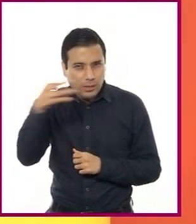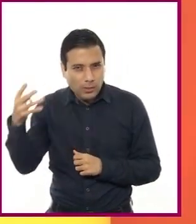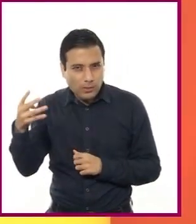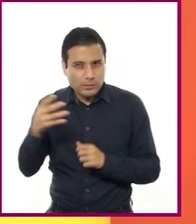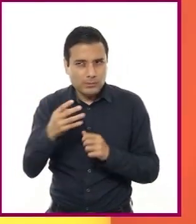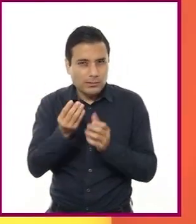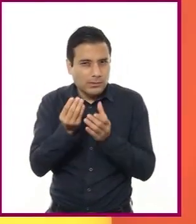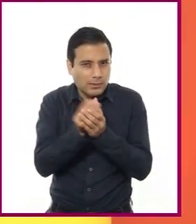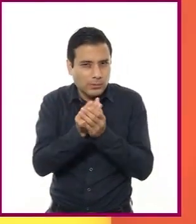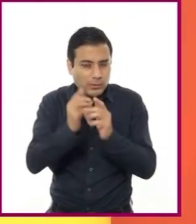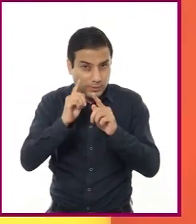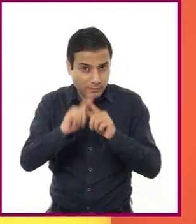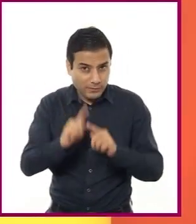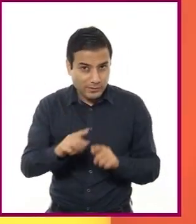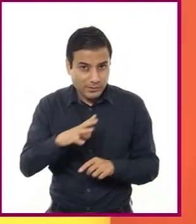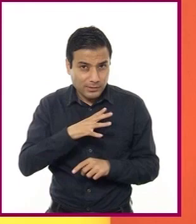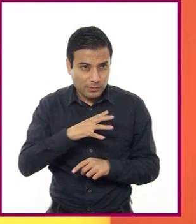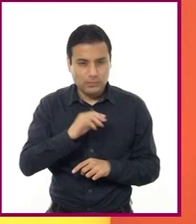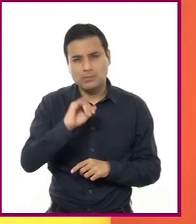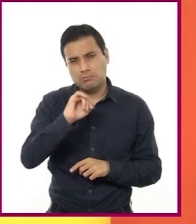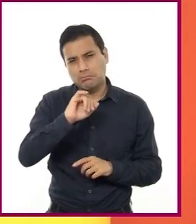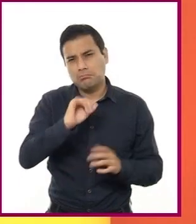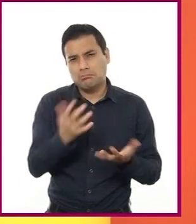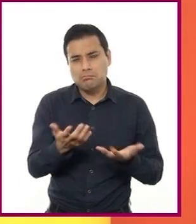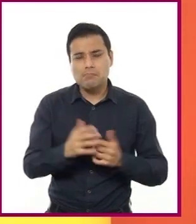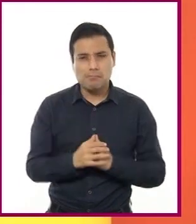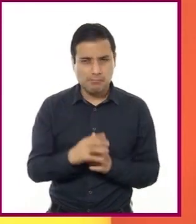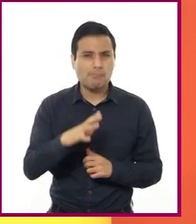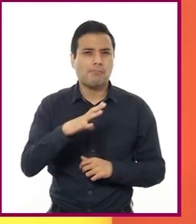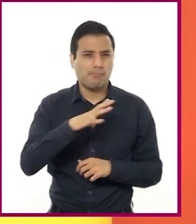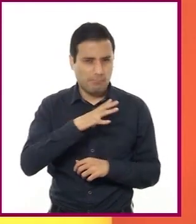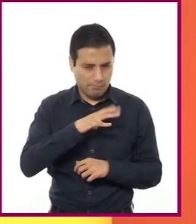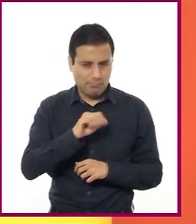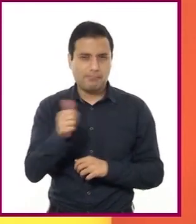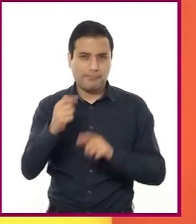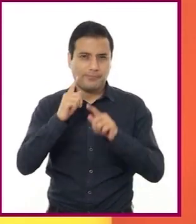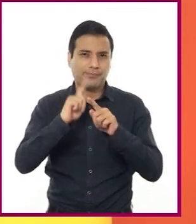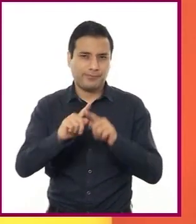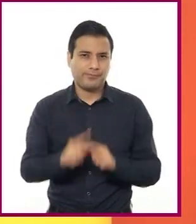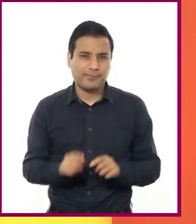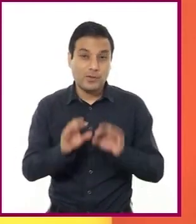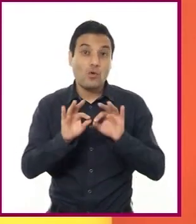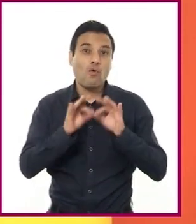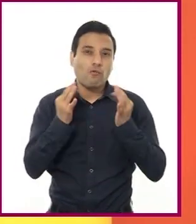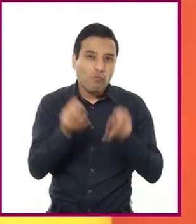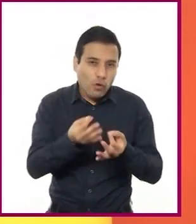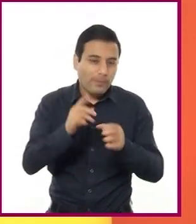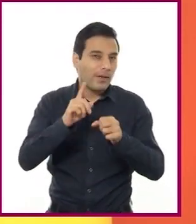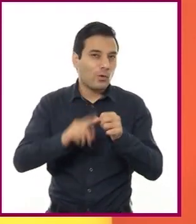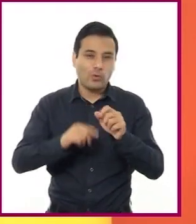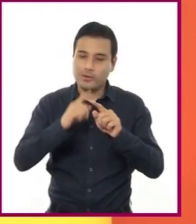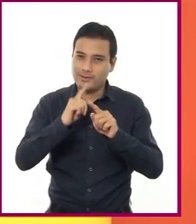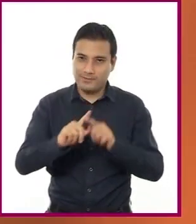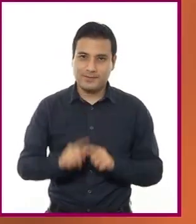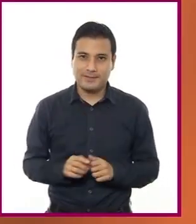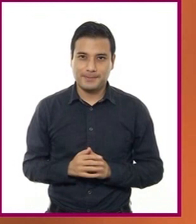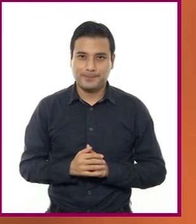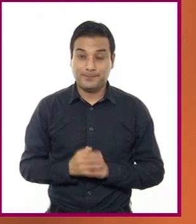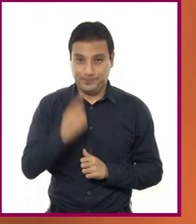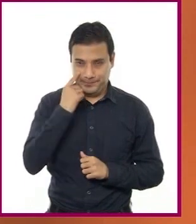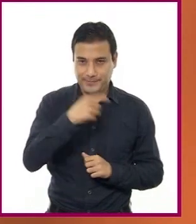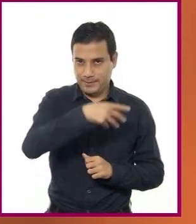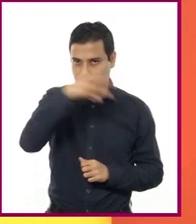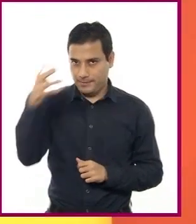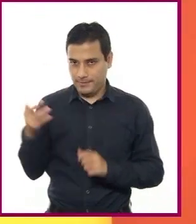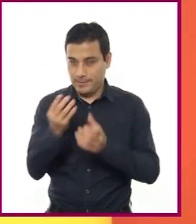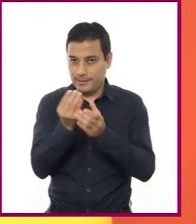es. Se han observado otras variedades de arco iris, tanto con formas como colores. Los tipos de arco